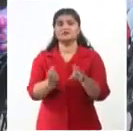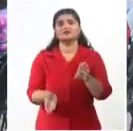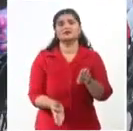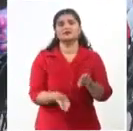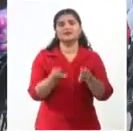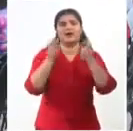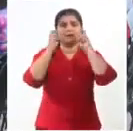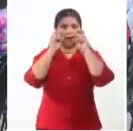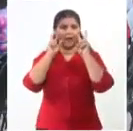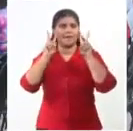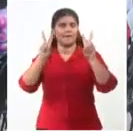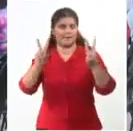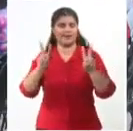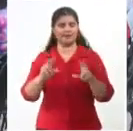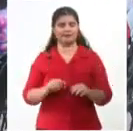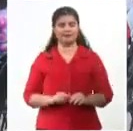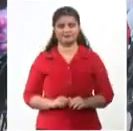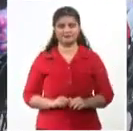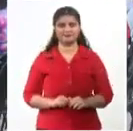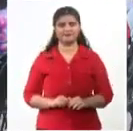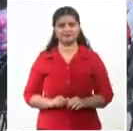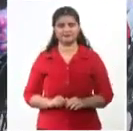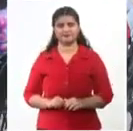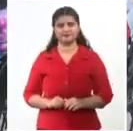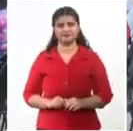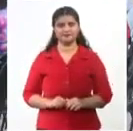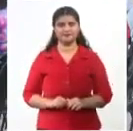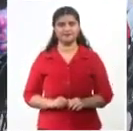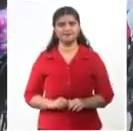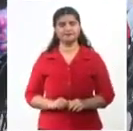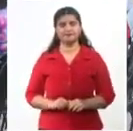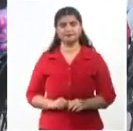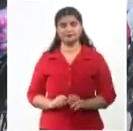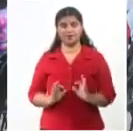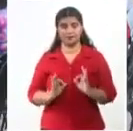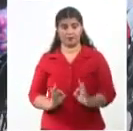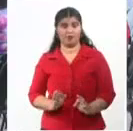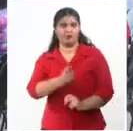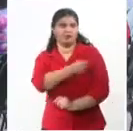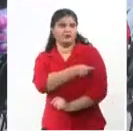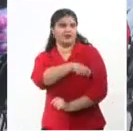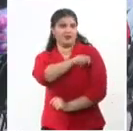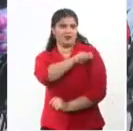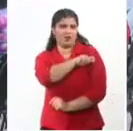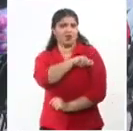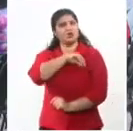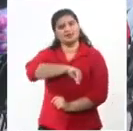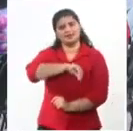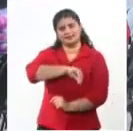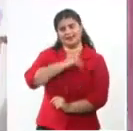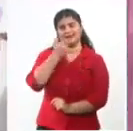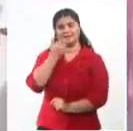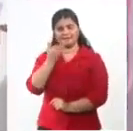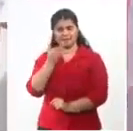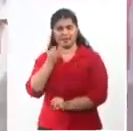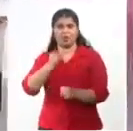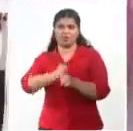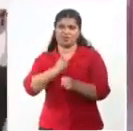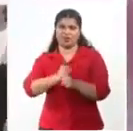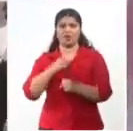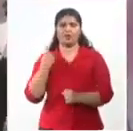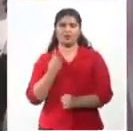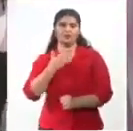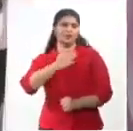medicina familiar y de nuestra salud pública cubana, para así poner en alto todo lo que hemos tenido hasta este momento. Entre